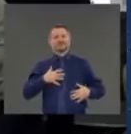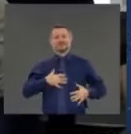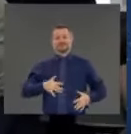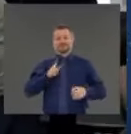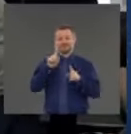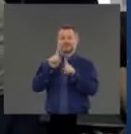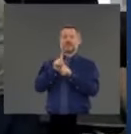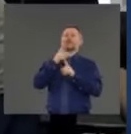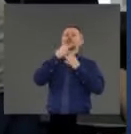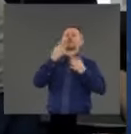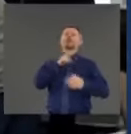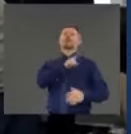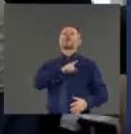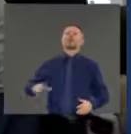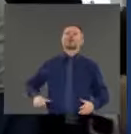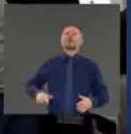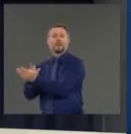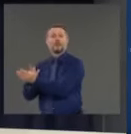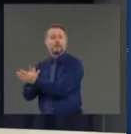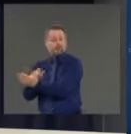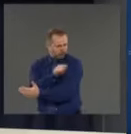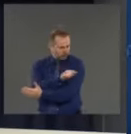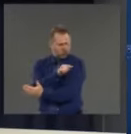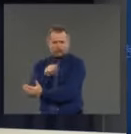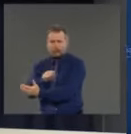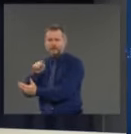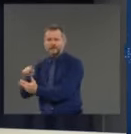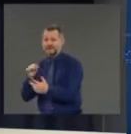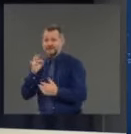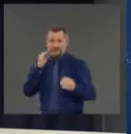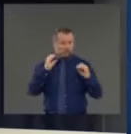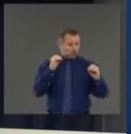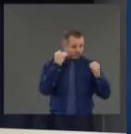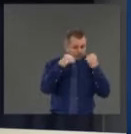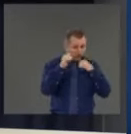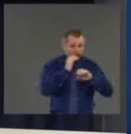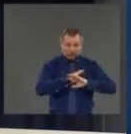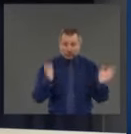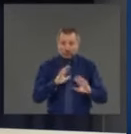histórica, dijo Cuomo, acompañado de activistas y legisladores y el reverendo Al Sharpton,